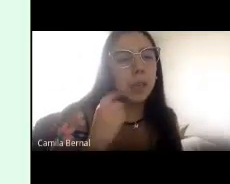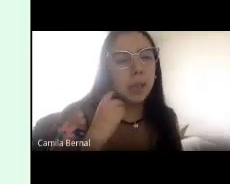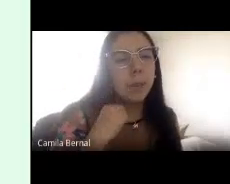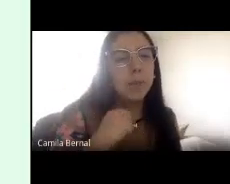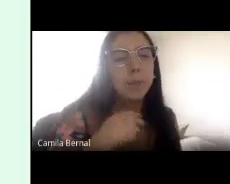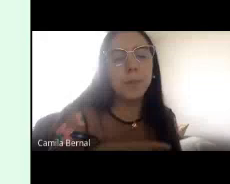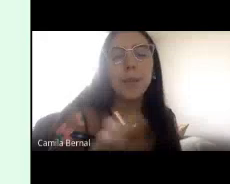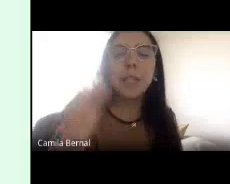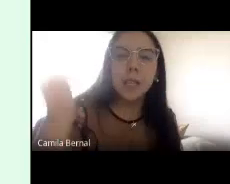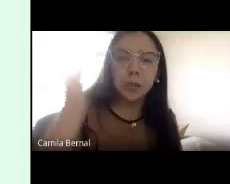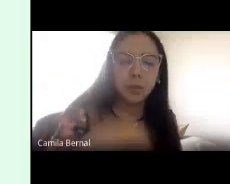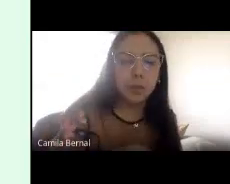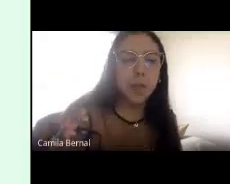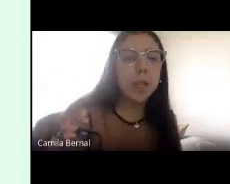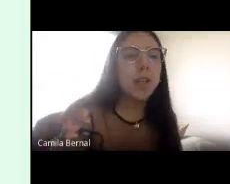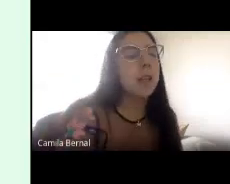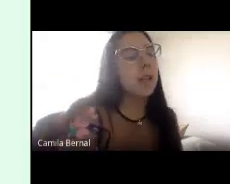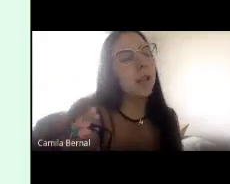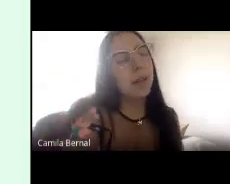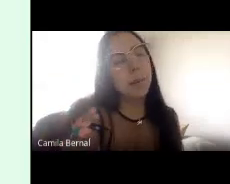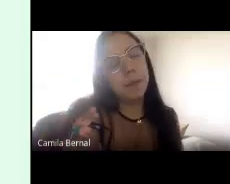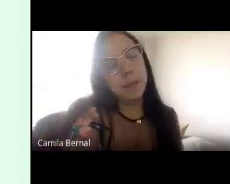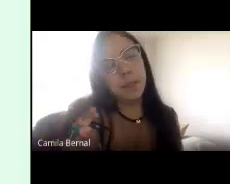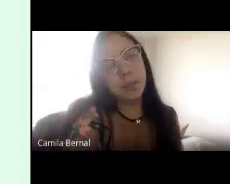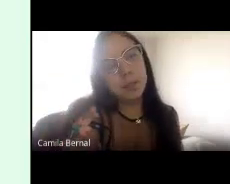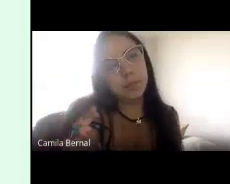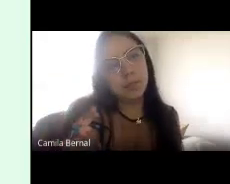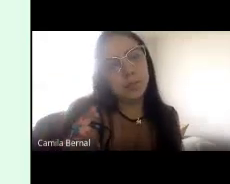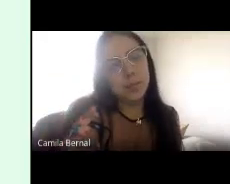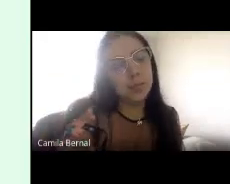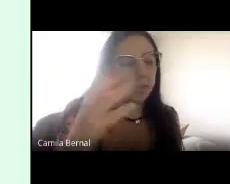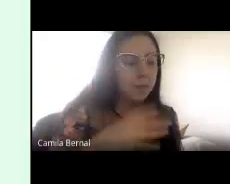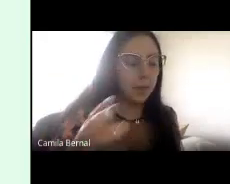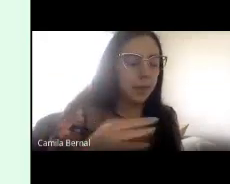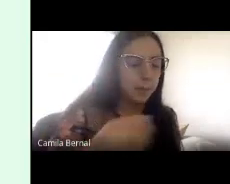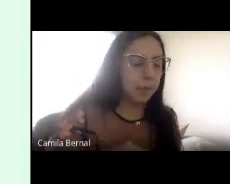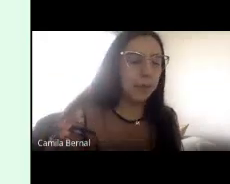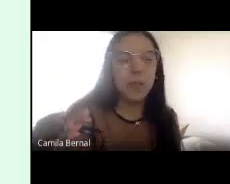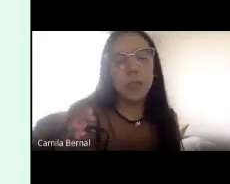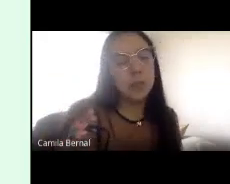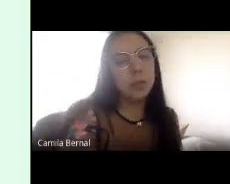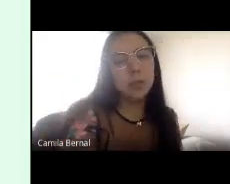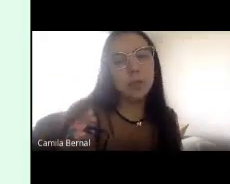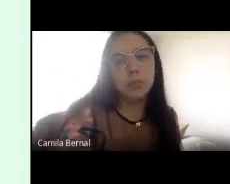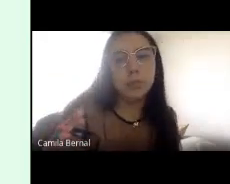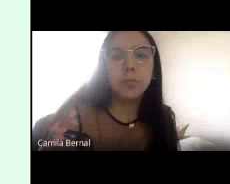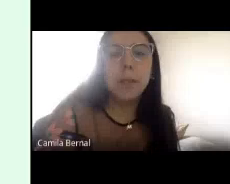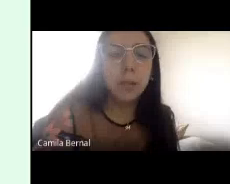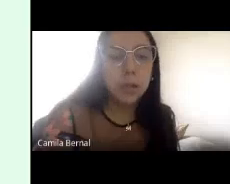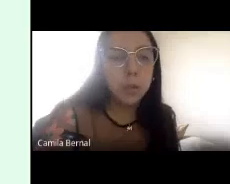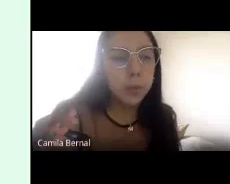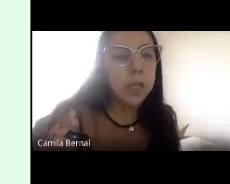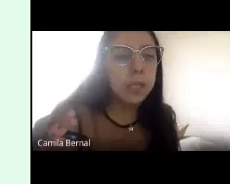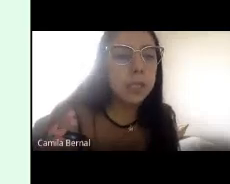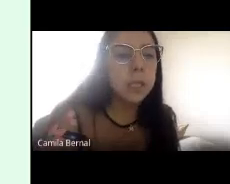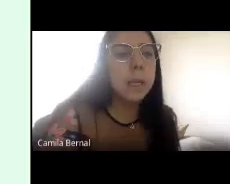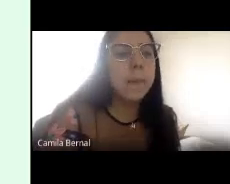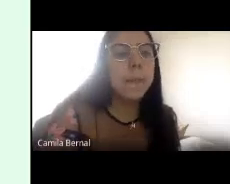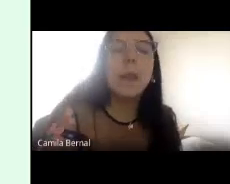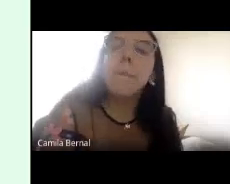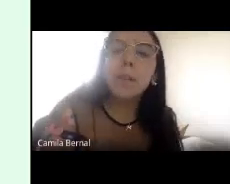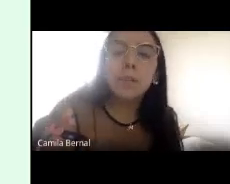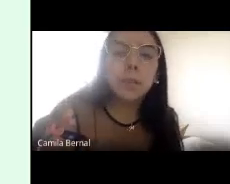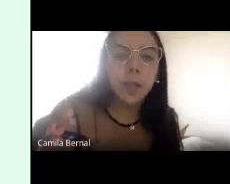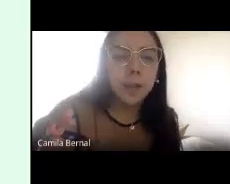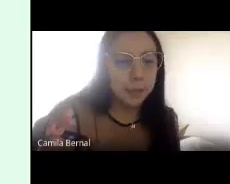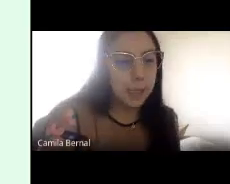y va llegando hasta el final, la parte a la parte final con menos impurezas